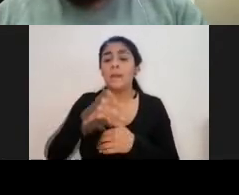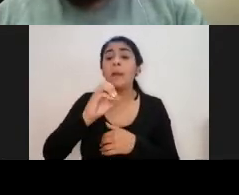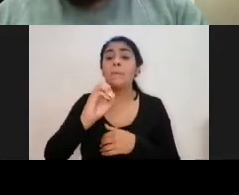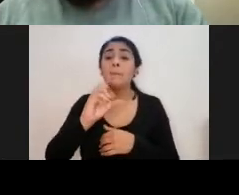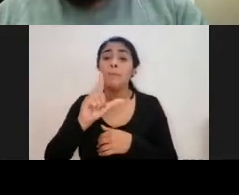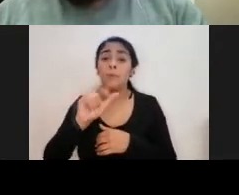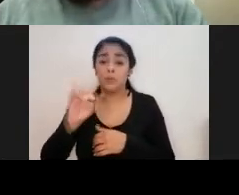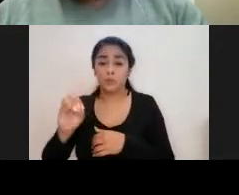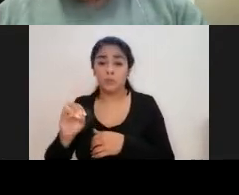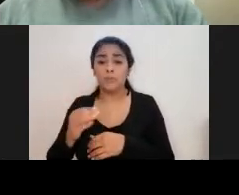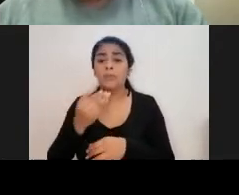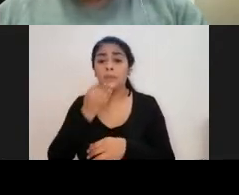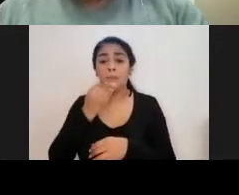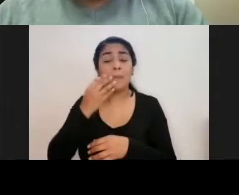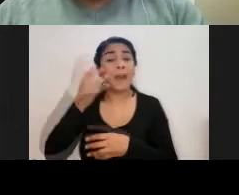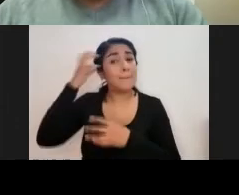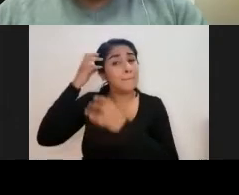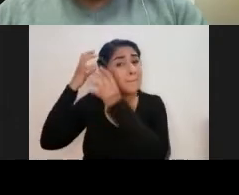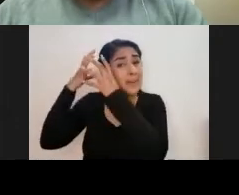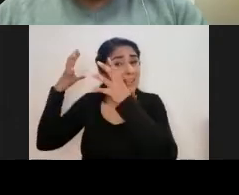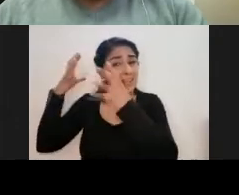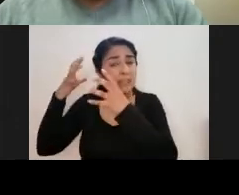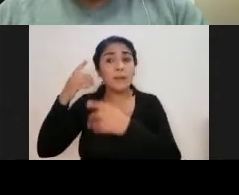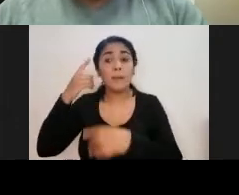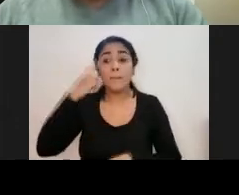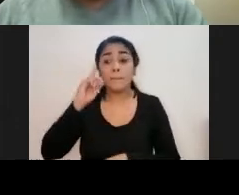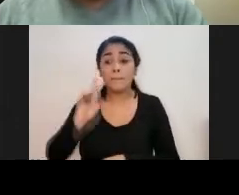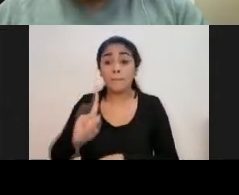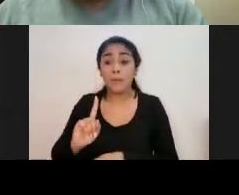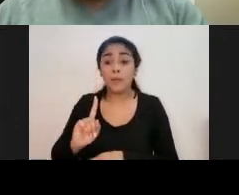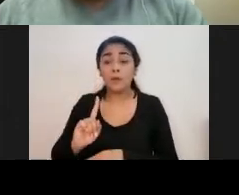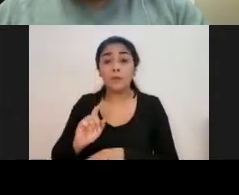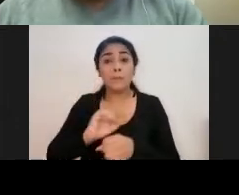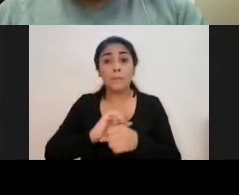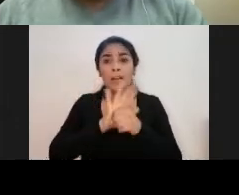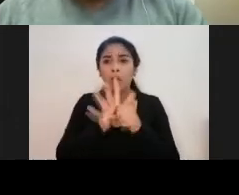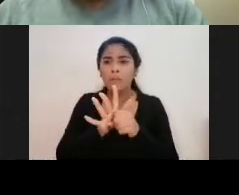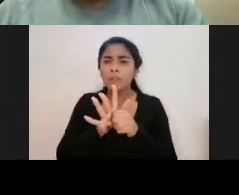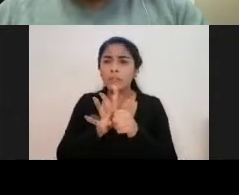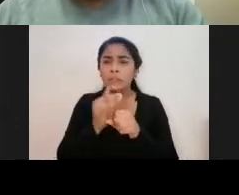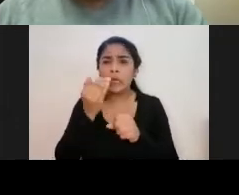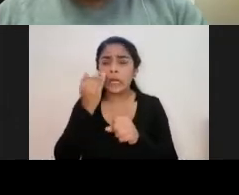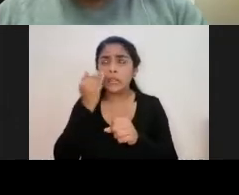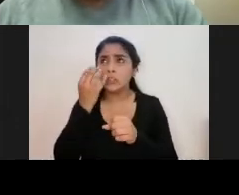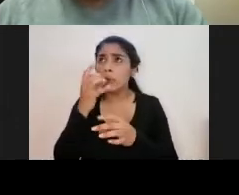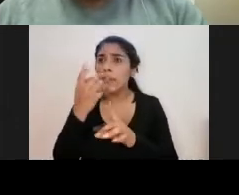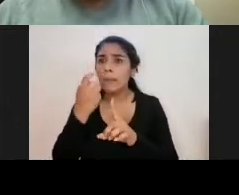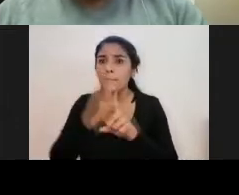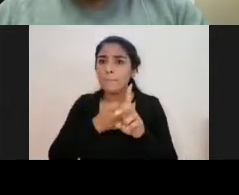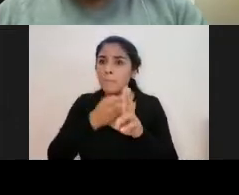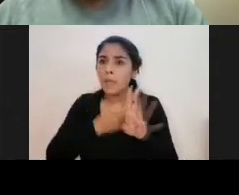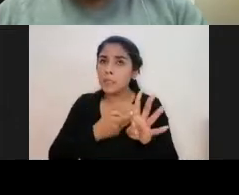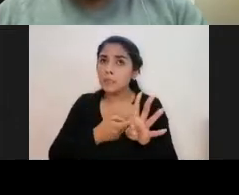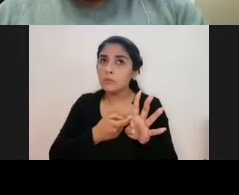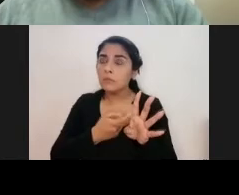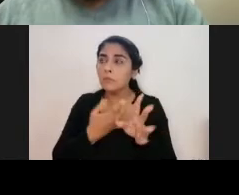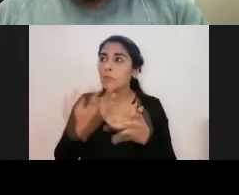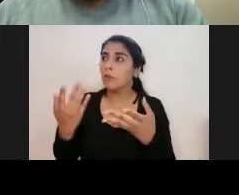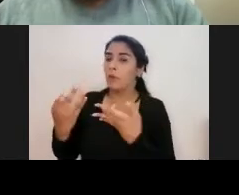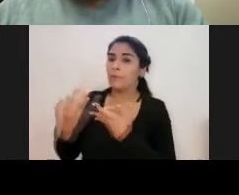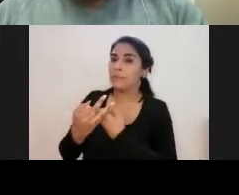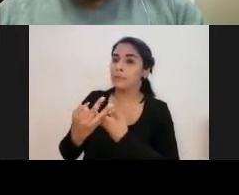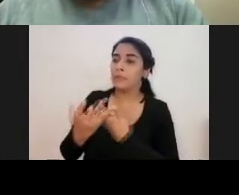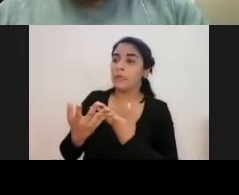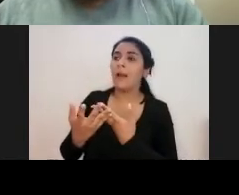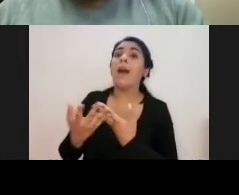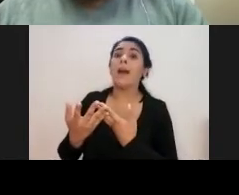SARS-CoV-2 son casi meses, ¿ya? ¿Cómo se explica eso? Porque el conocimiento estaba, ¿sí?